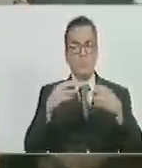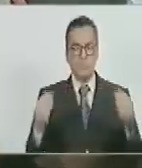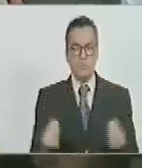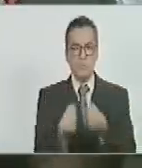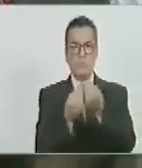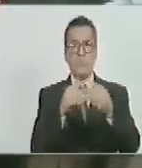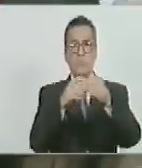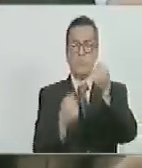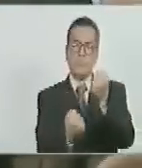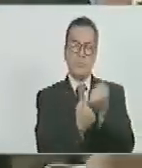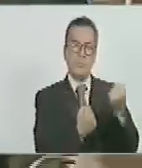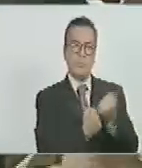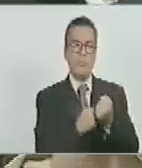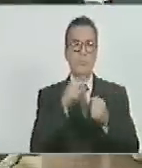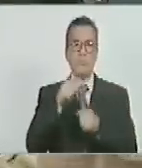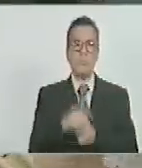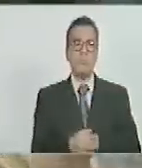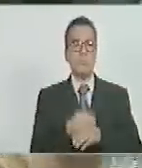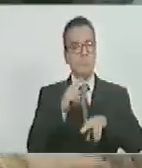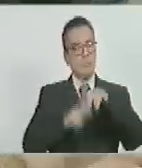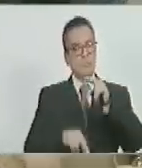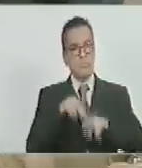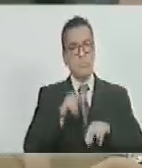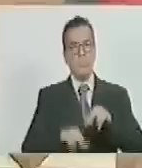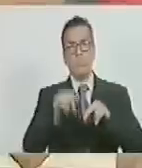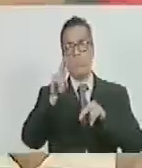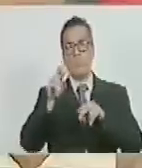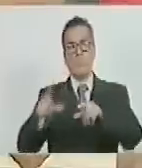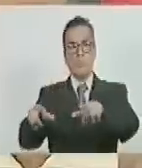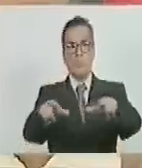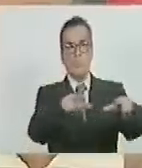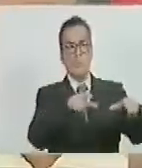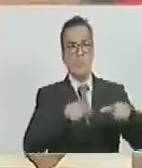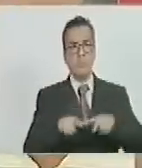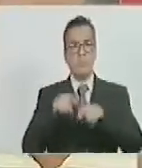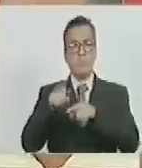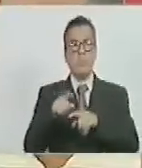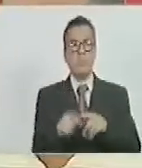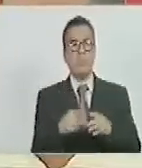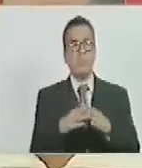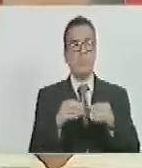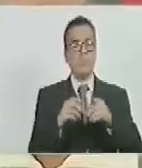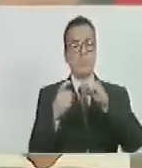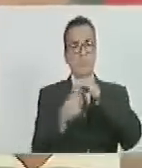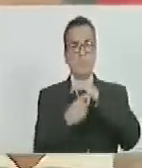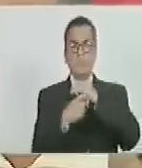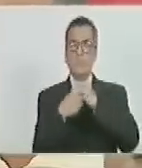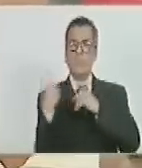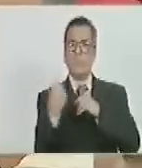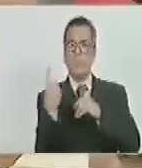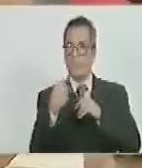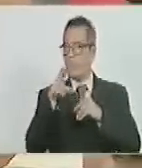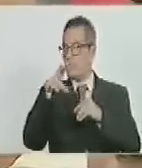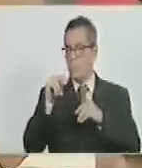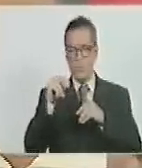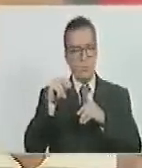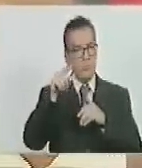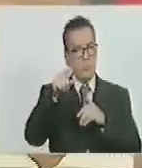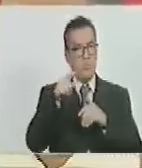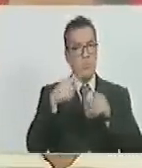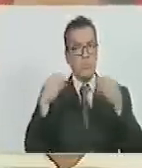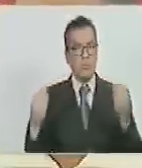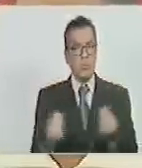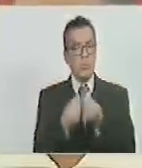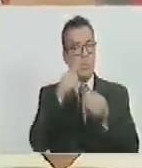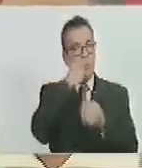ustedes apoyándolo, creando nuevos espacios, no solamente en el ámbito tecnológico, no solamente en el ámbito junto al